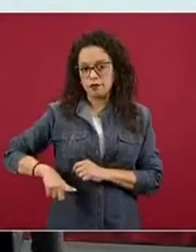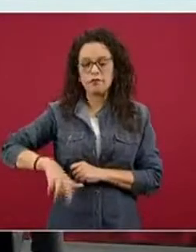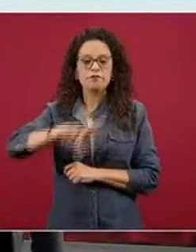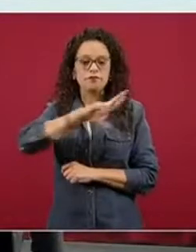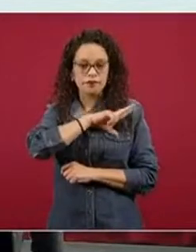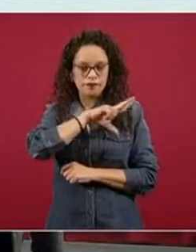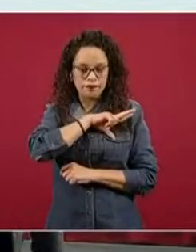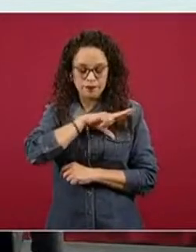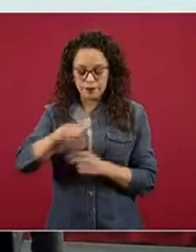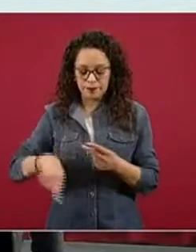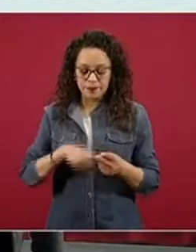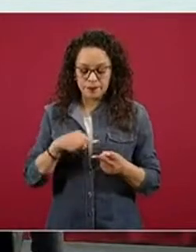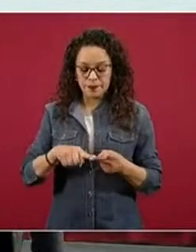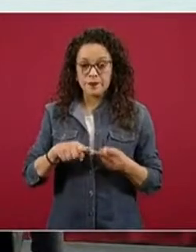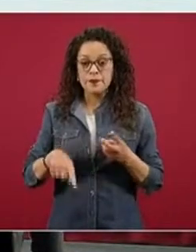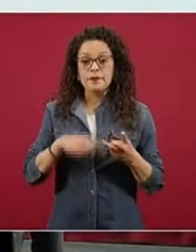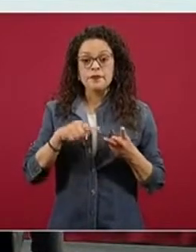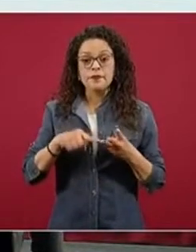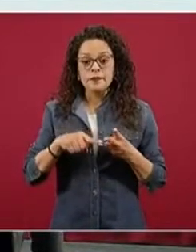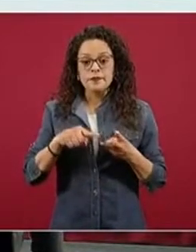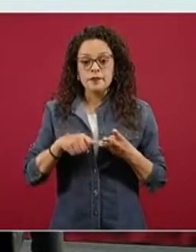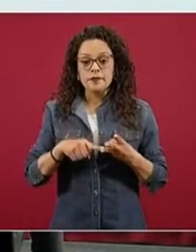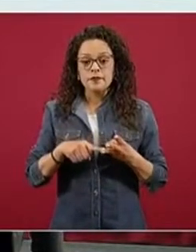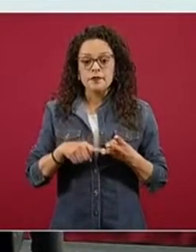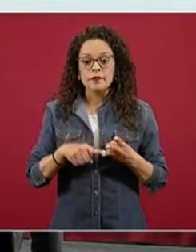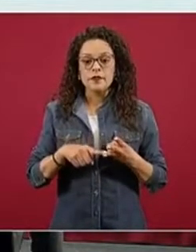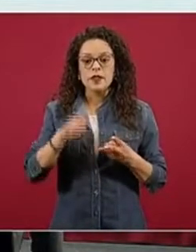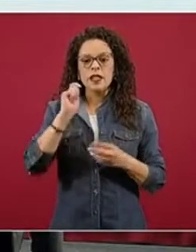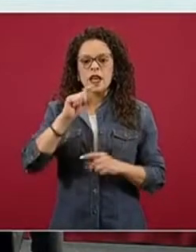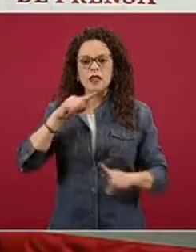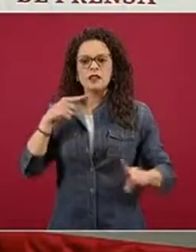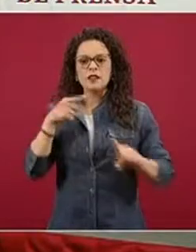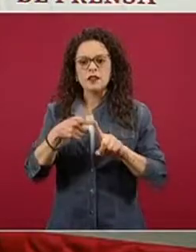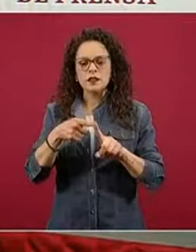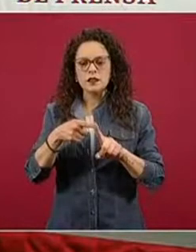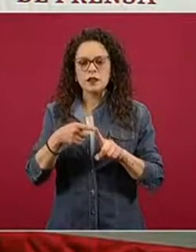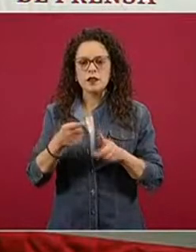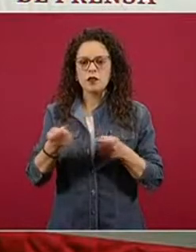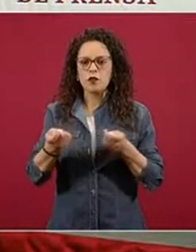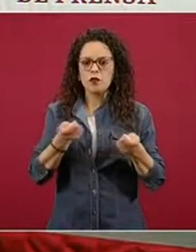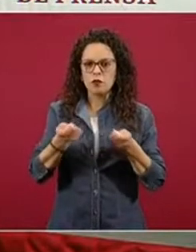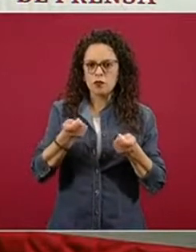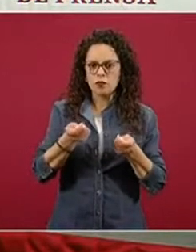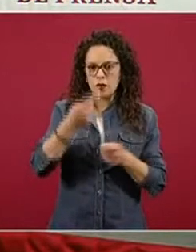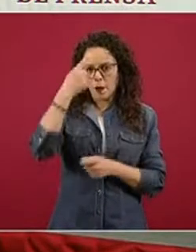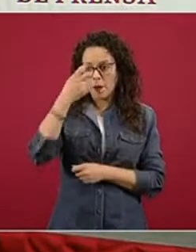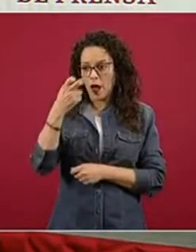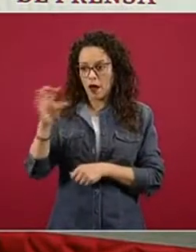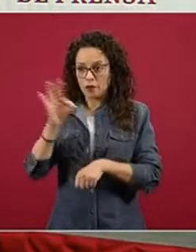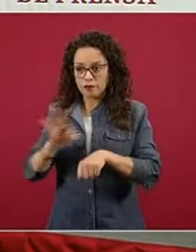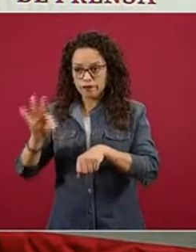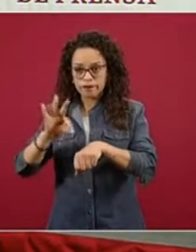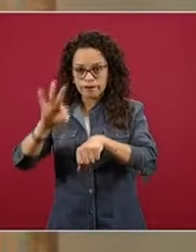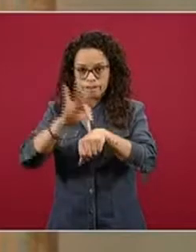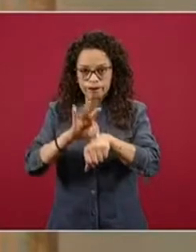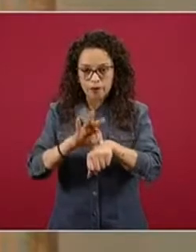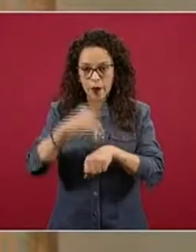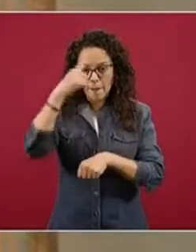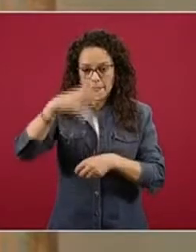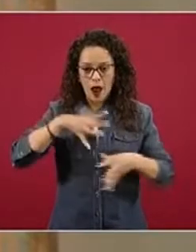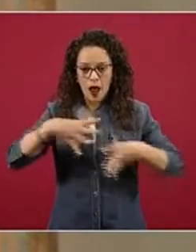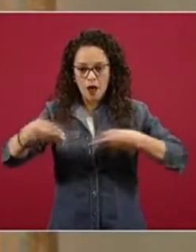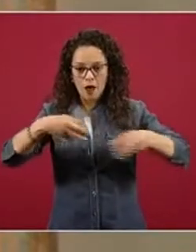involucra desde la parte epidemiológica el manejo integrado del vector para prevenir y